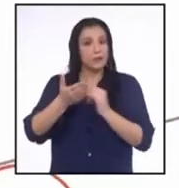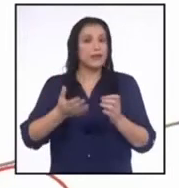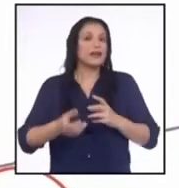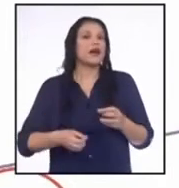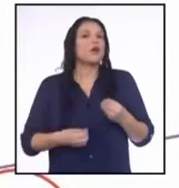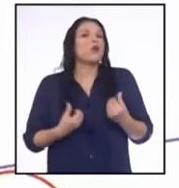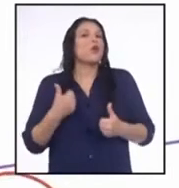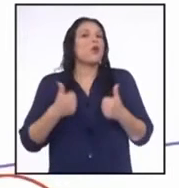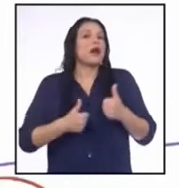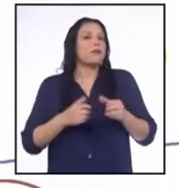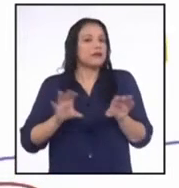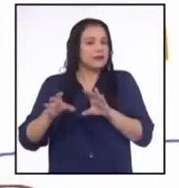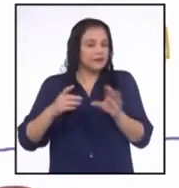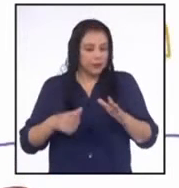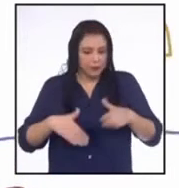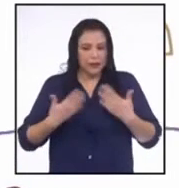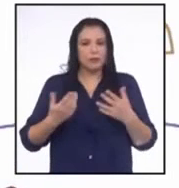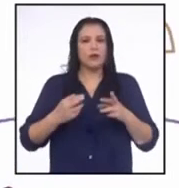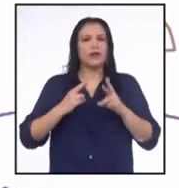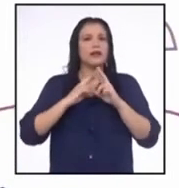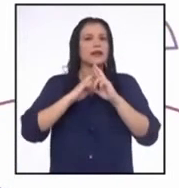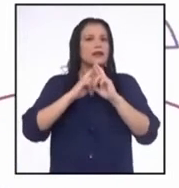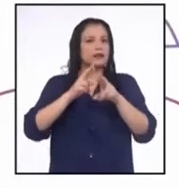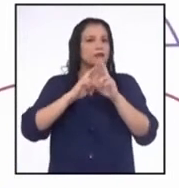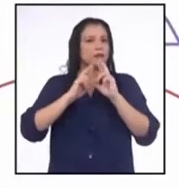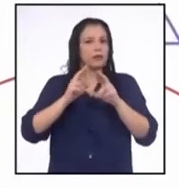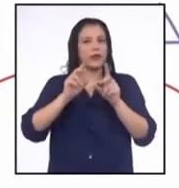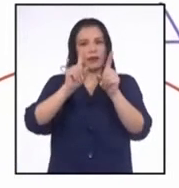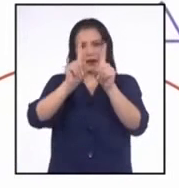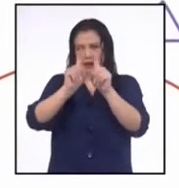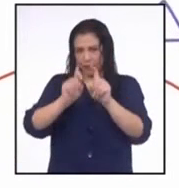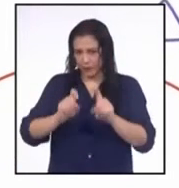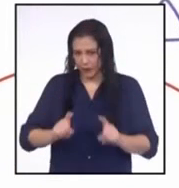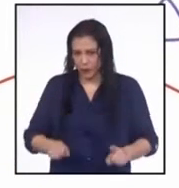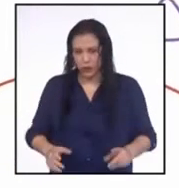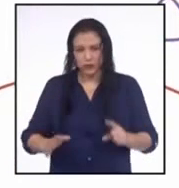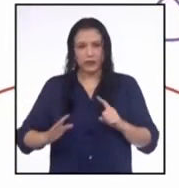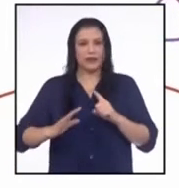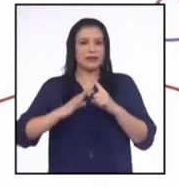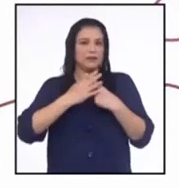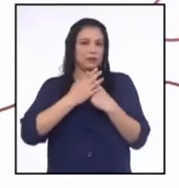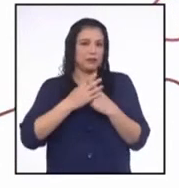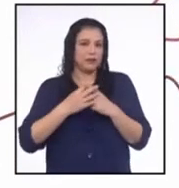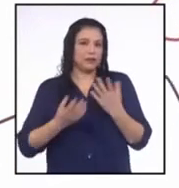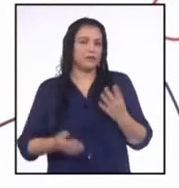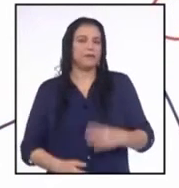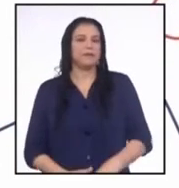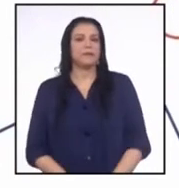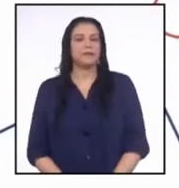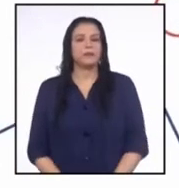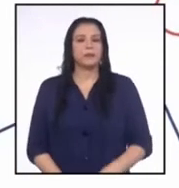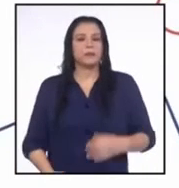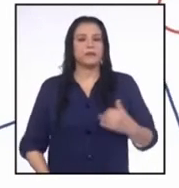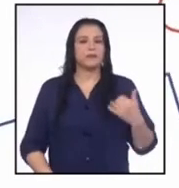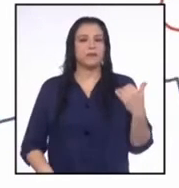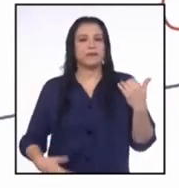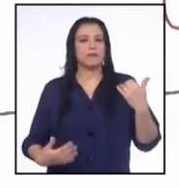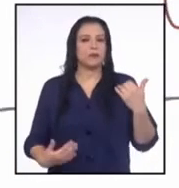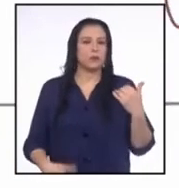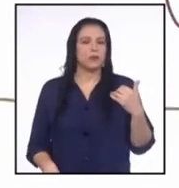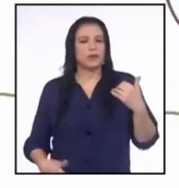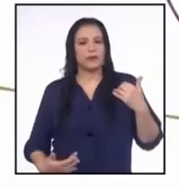que seguirías para dar respuesta a la pregunta de la situación inicial.